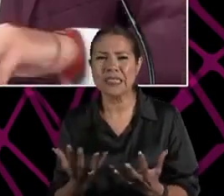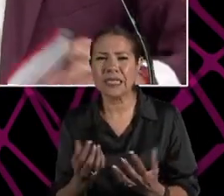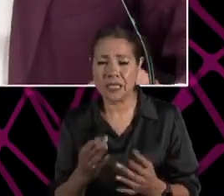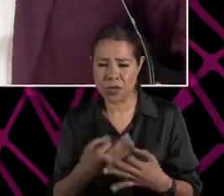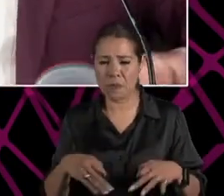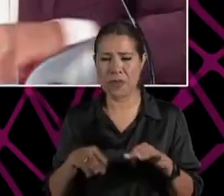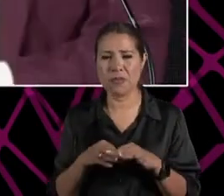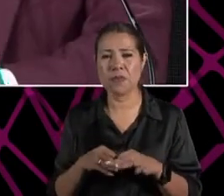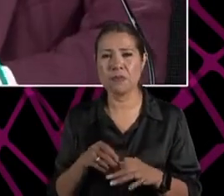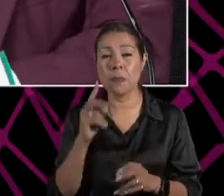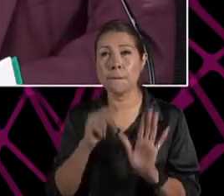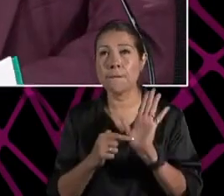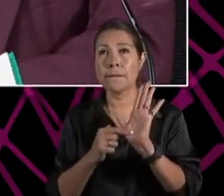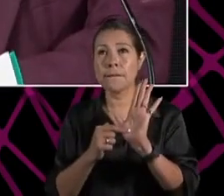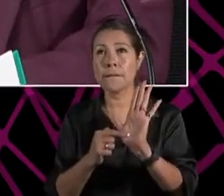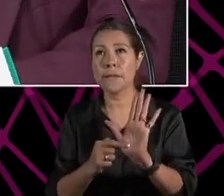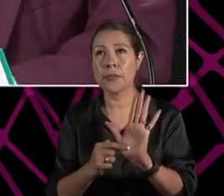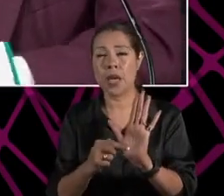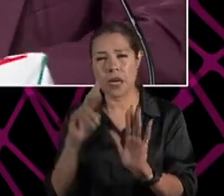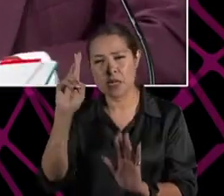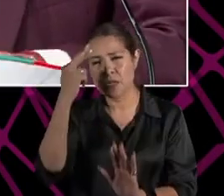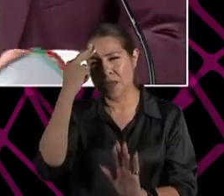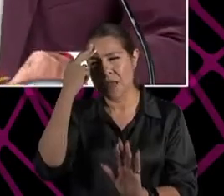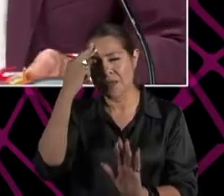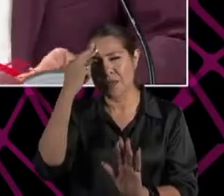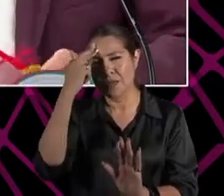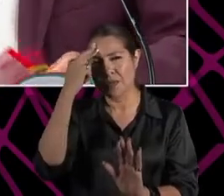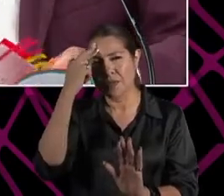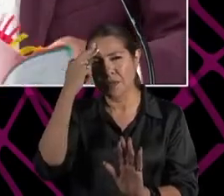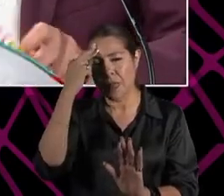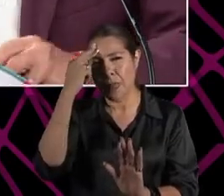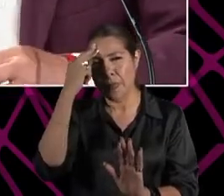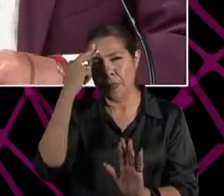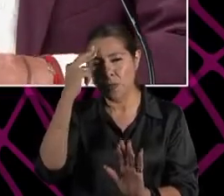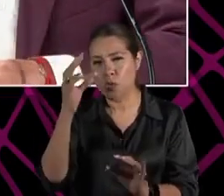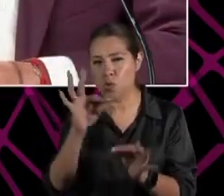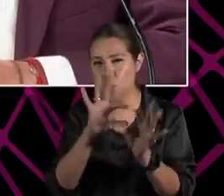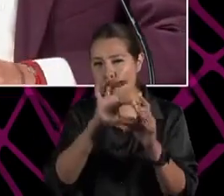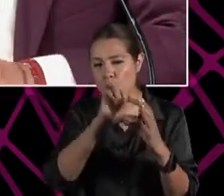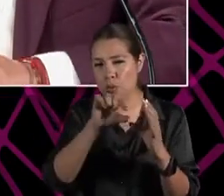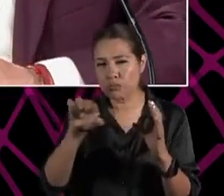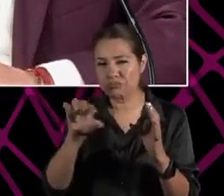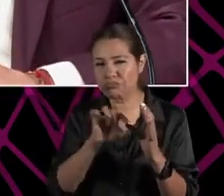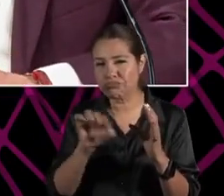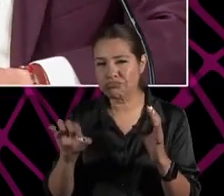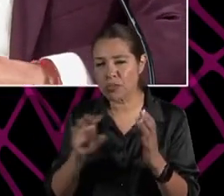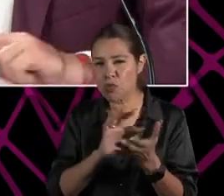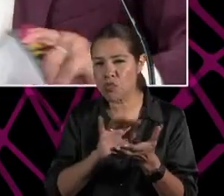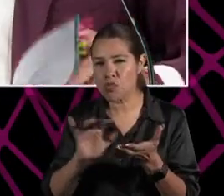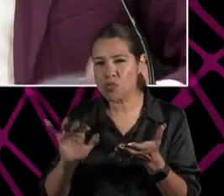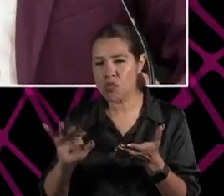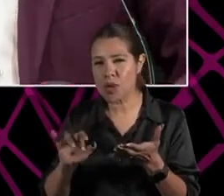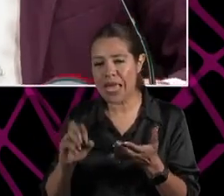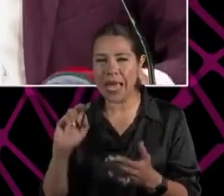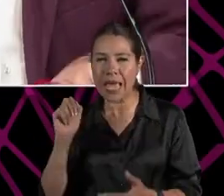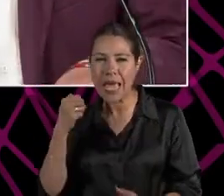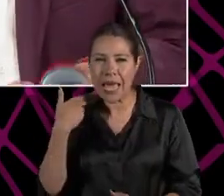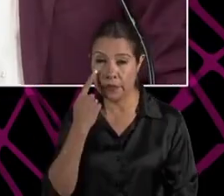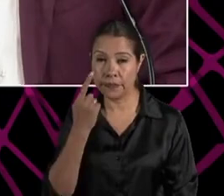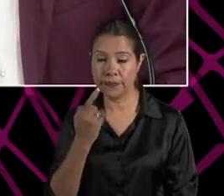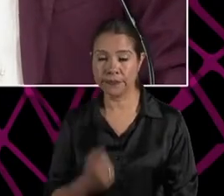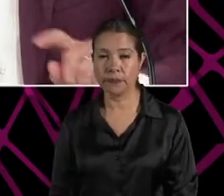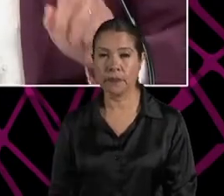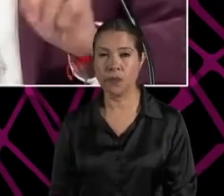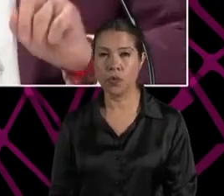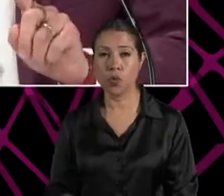más importante. Miren, les quiero recordar una cita en tema de seguridad del ex gobernador